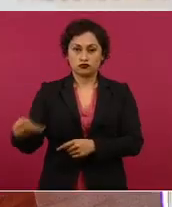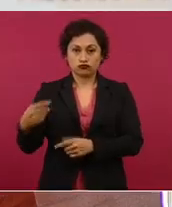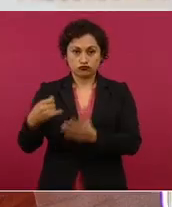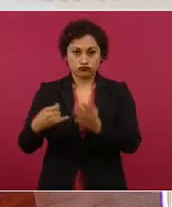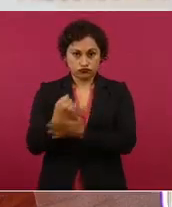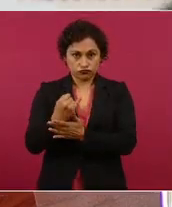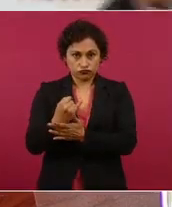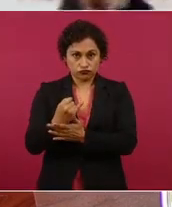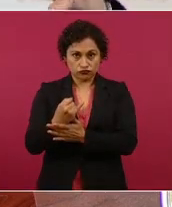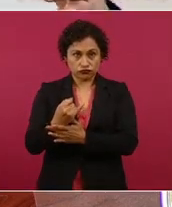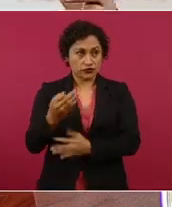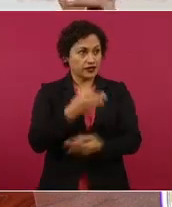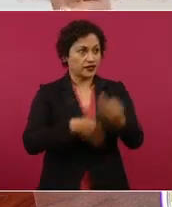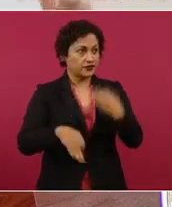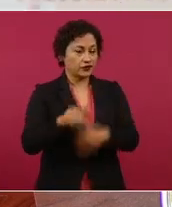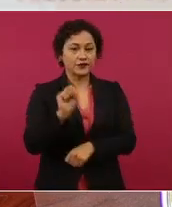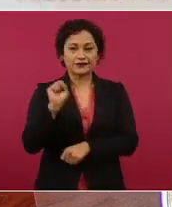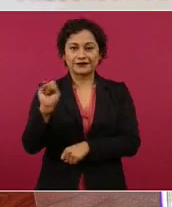Y ya todos.